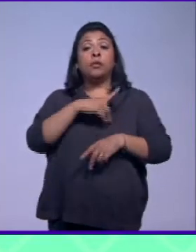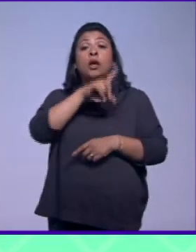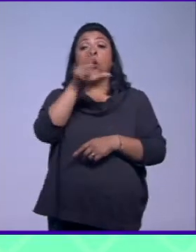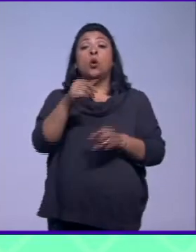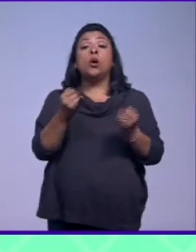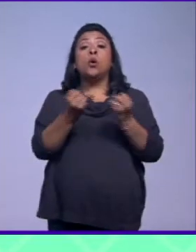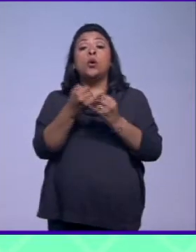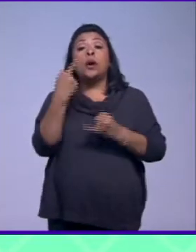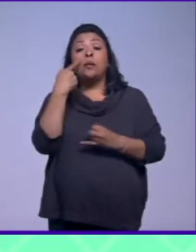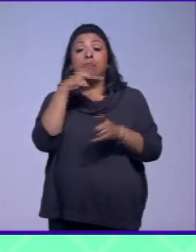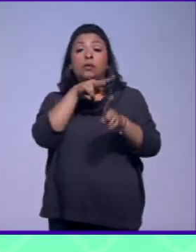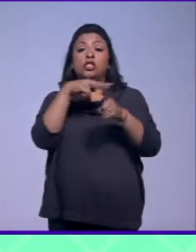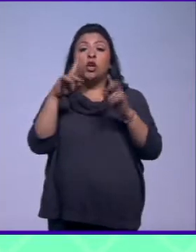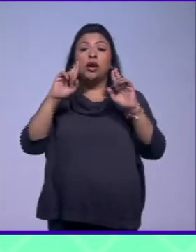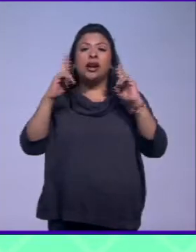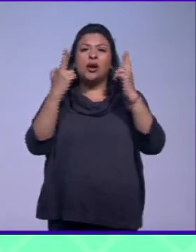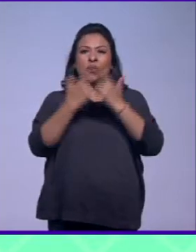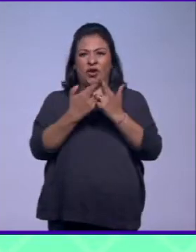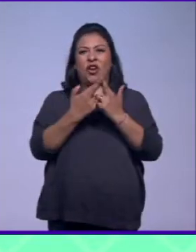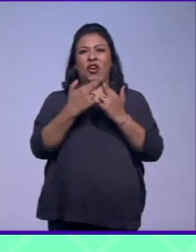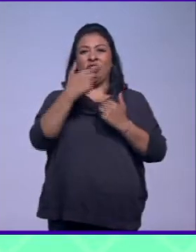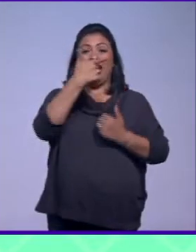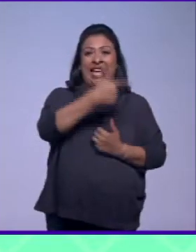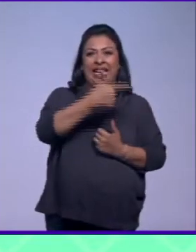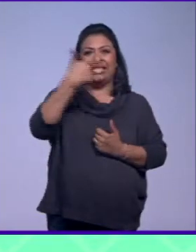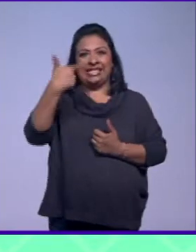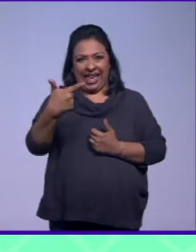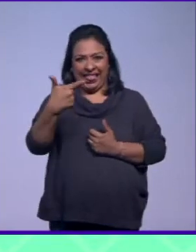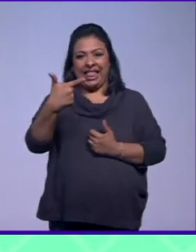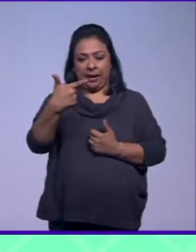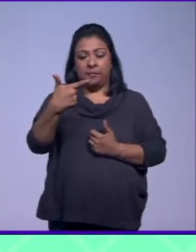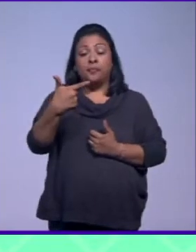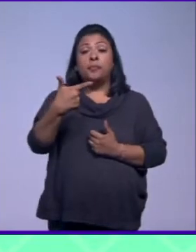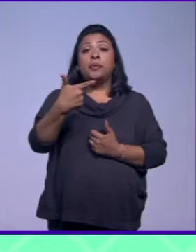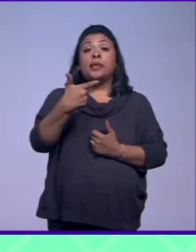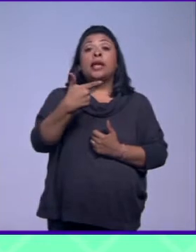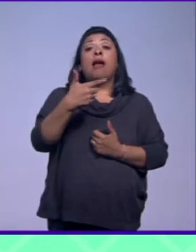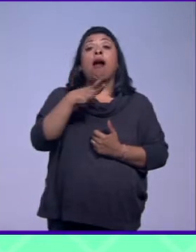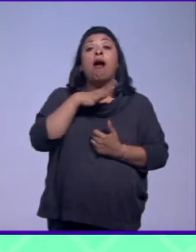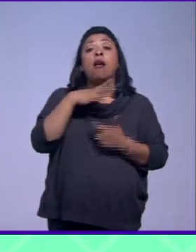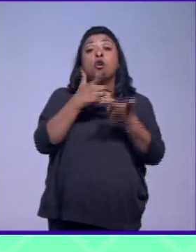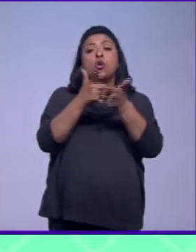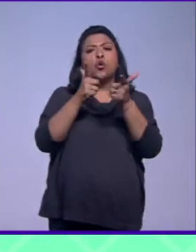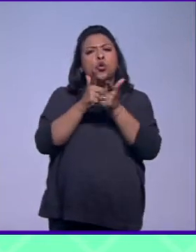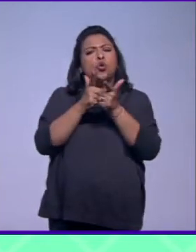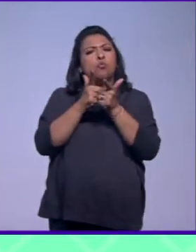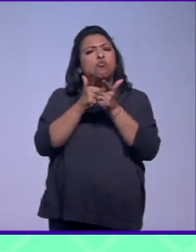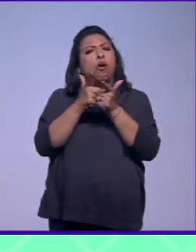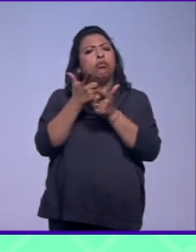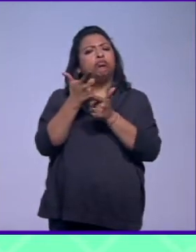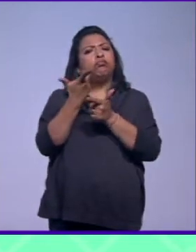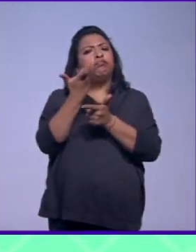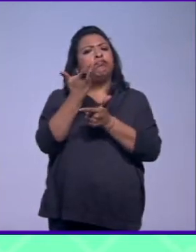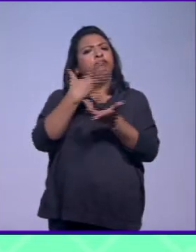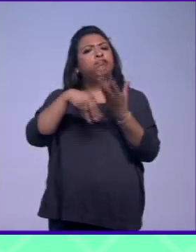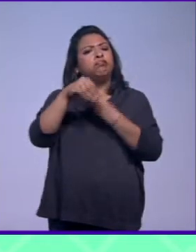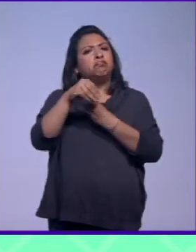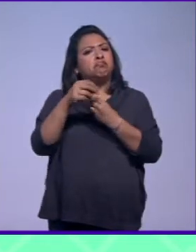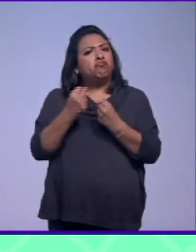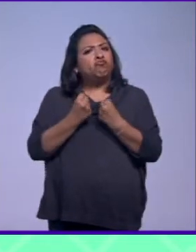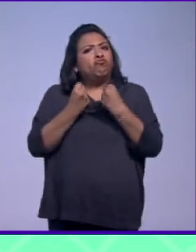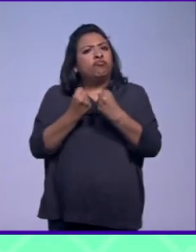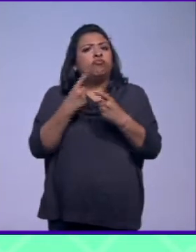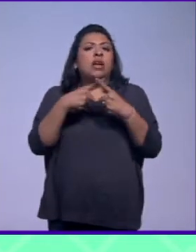que verlo desde el punto de vista de la reunión del famoso g7 este grupo de economías mucho muy sólidas donde encontramos precisamente